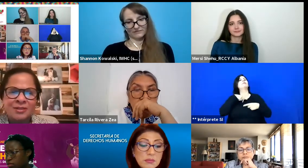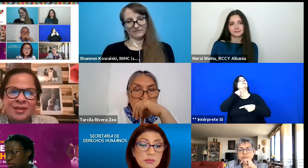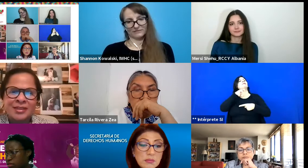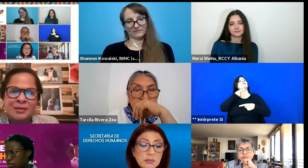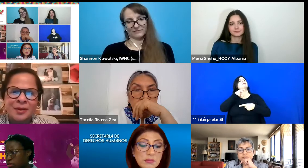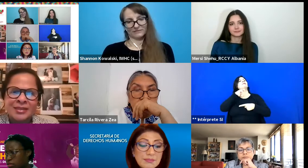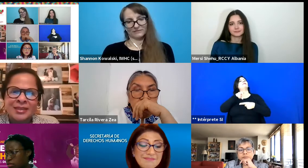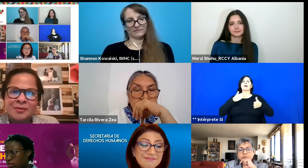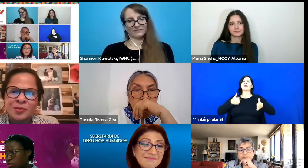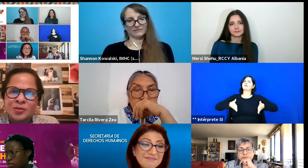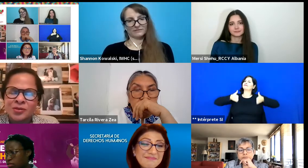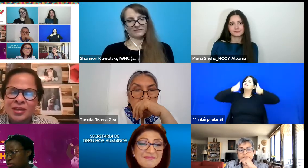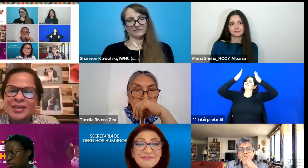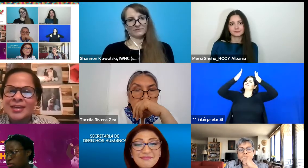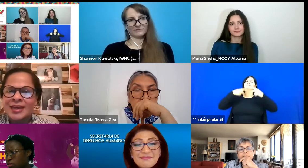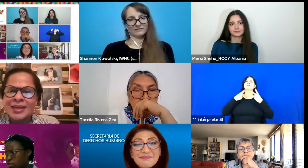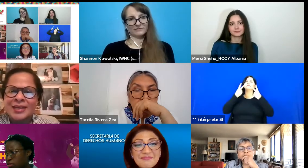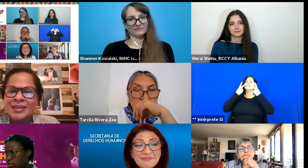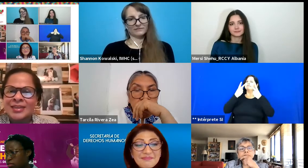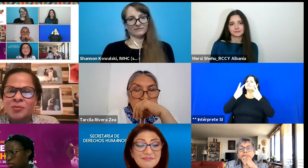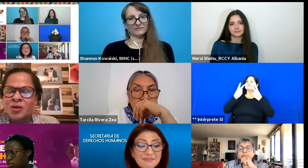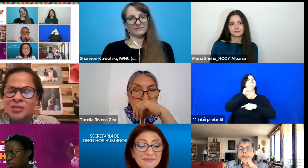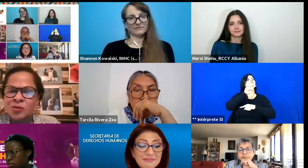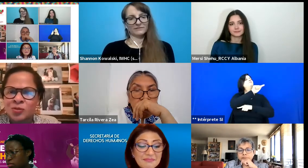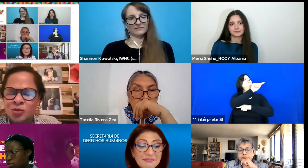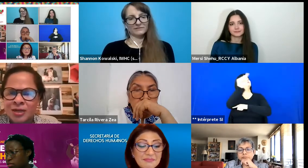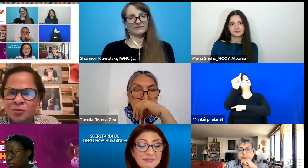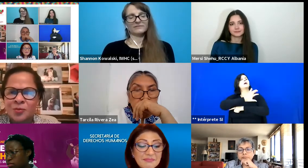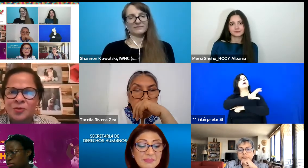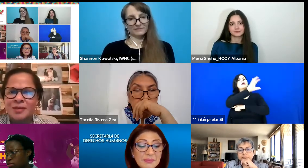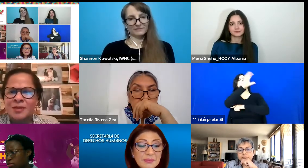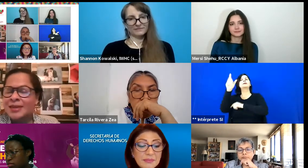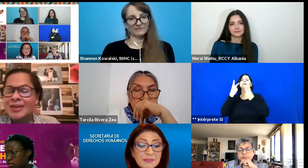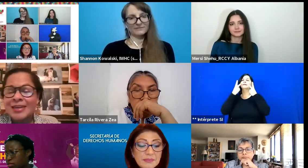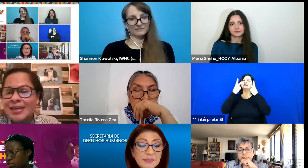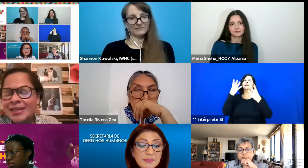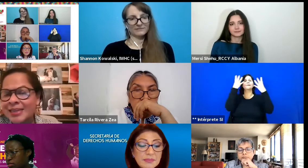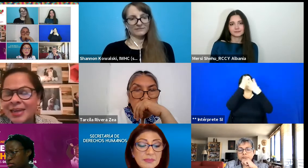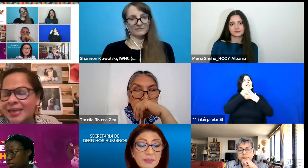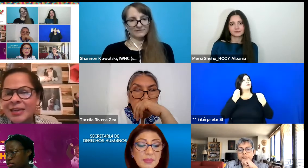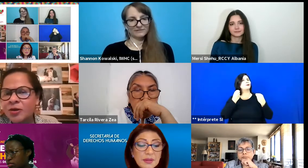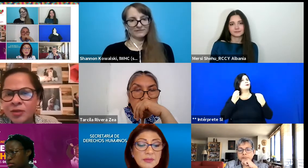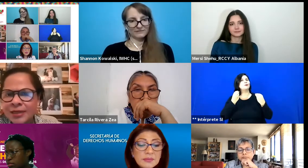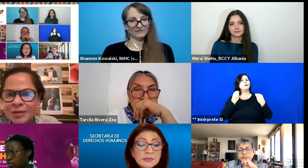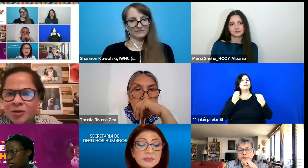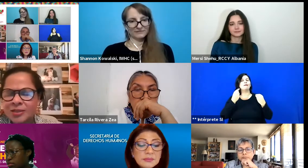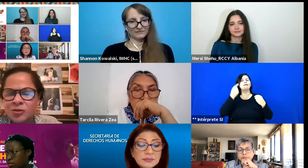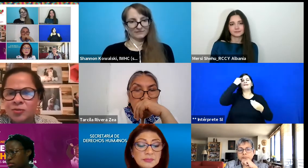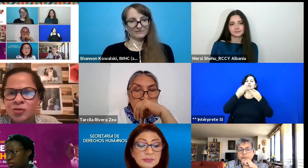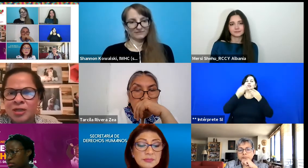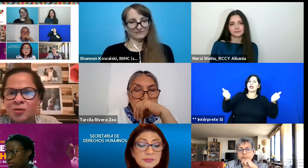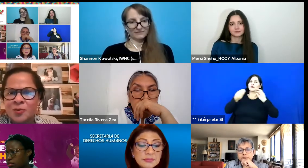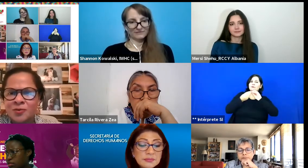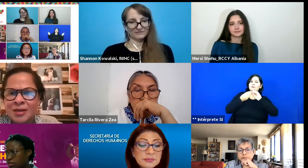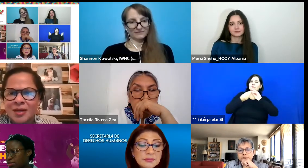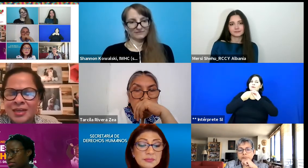bonitos en diferentes partes del mundo y creer que tenemos la solución a los problemas. Y la realidad es que no tenemos la